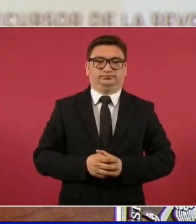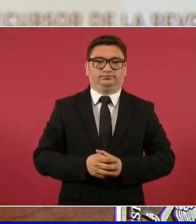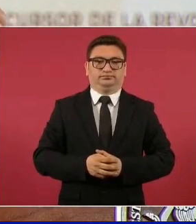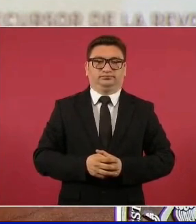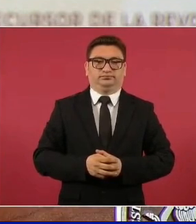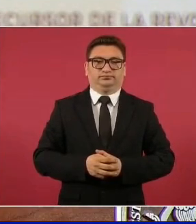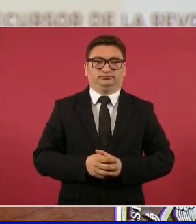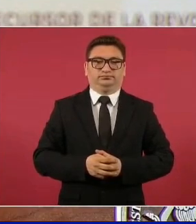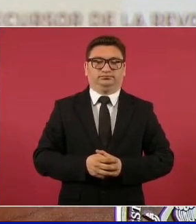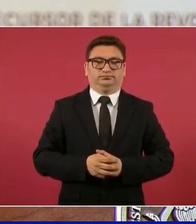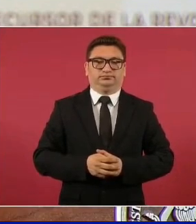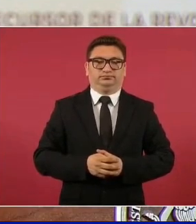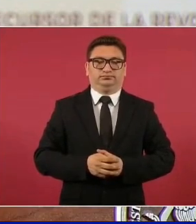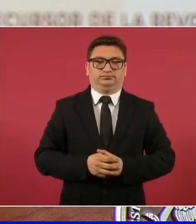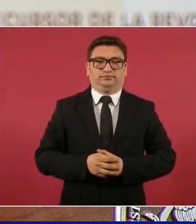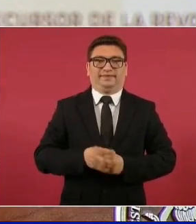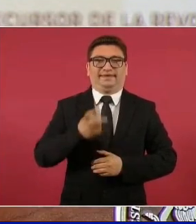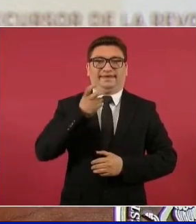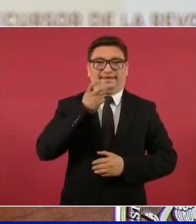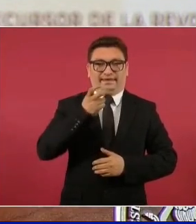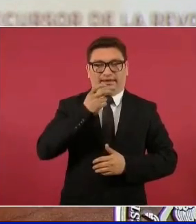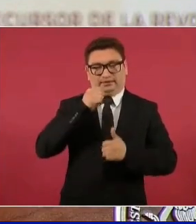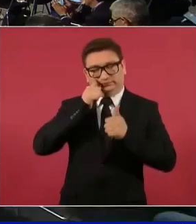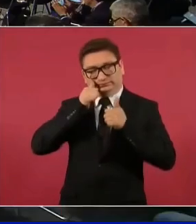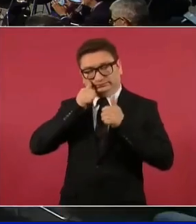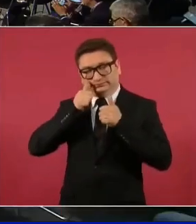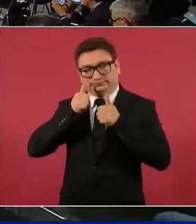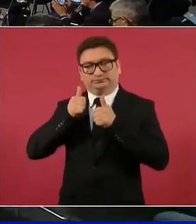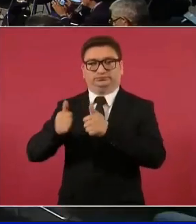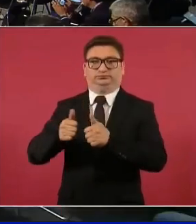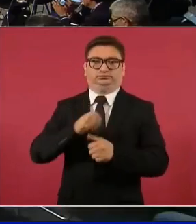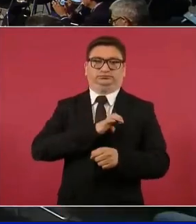Eso tienen atención especial.